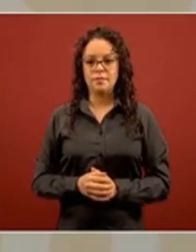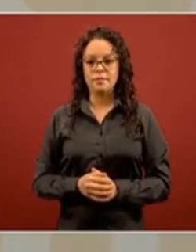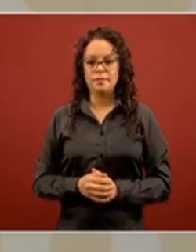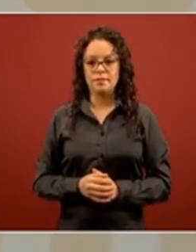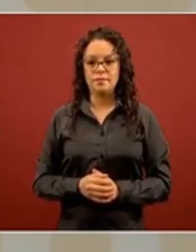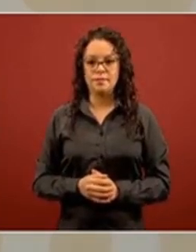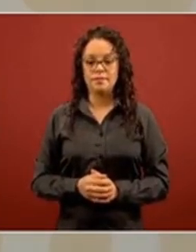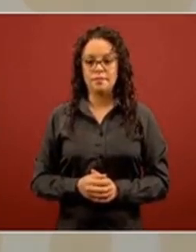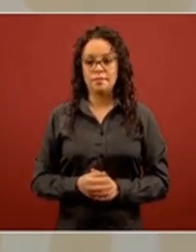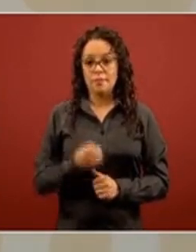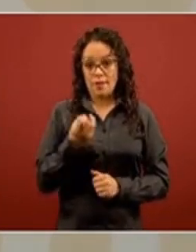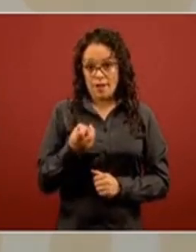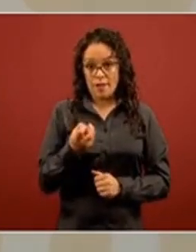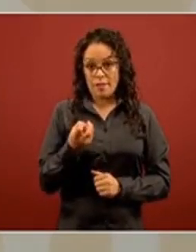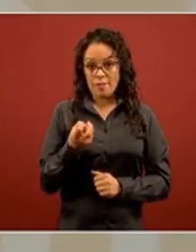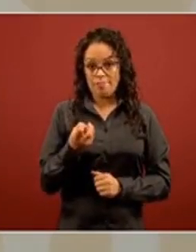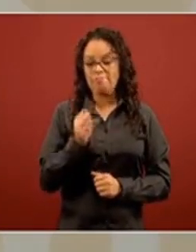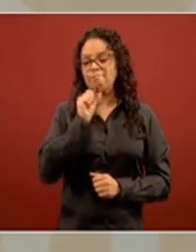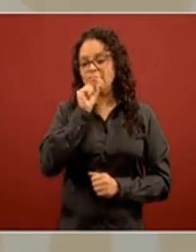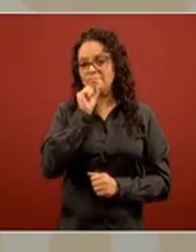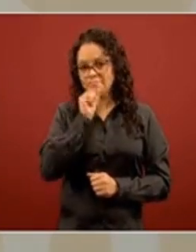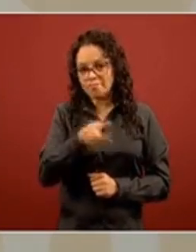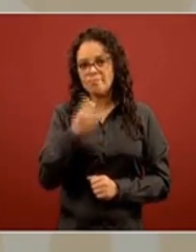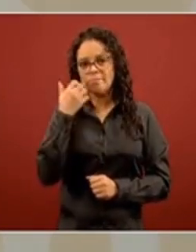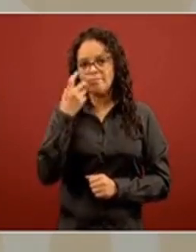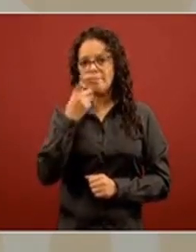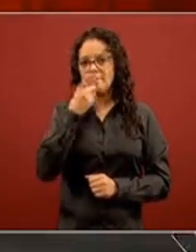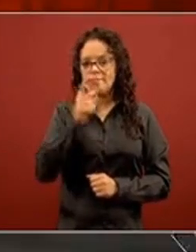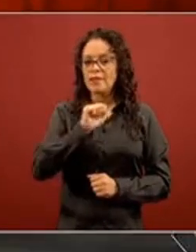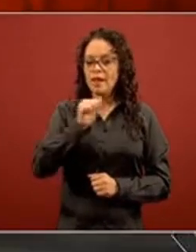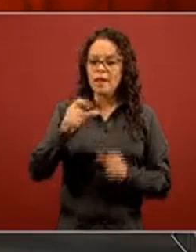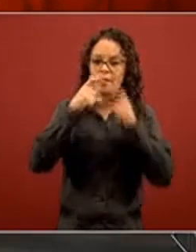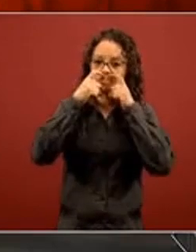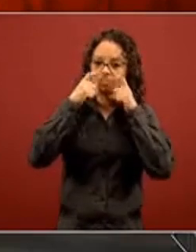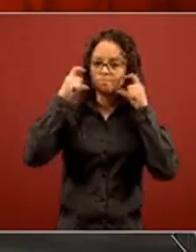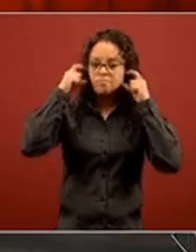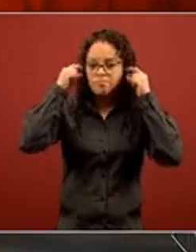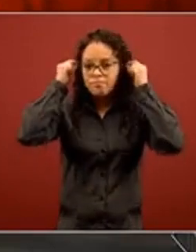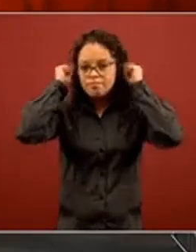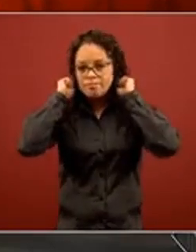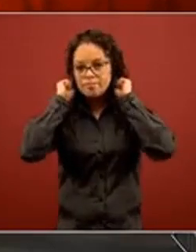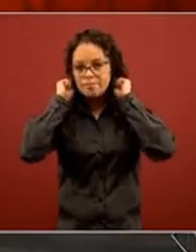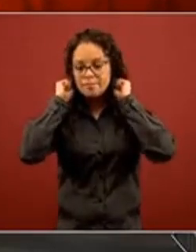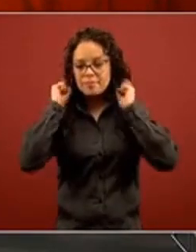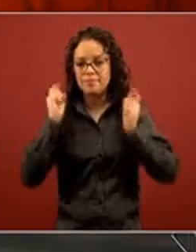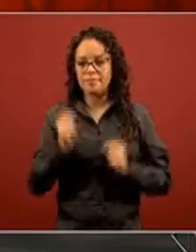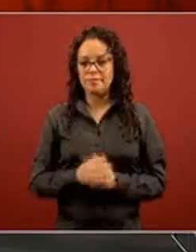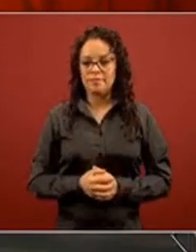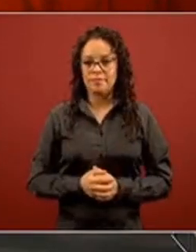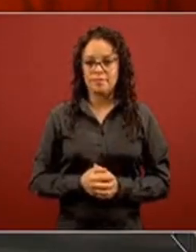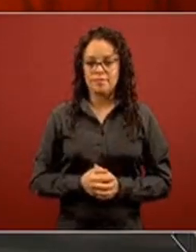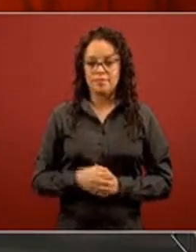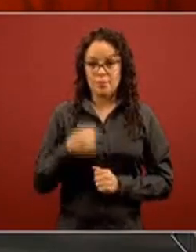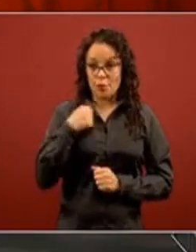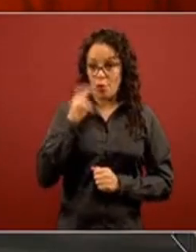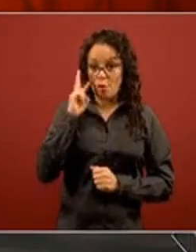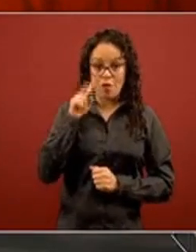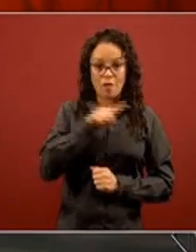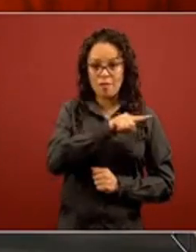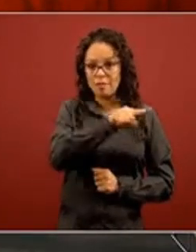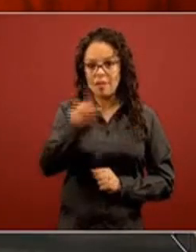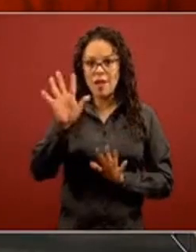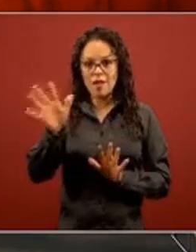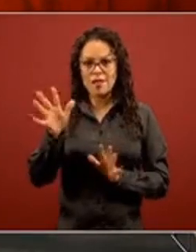de los cubrebocas. Los cubrebocas, que son este dispositivo, veo que ya la mayoría de ustedes